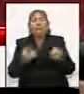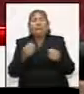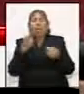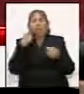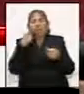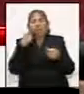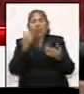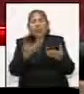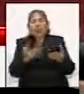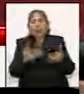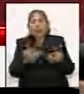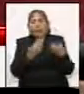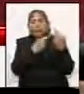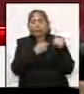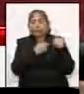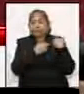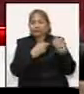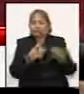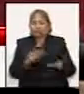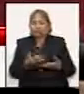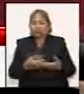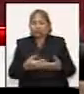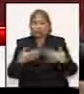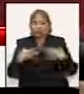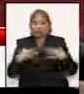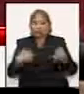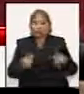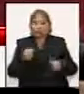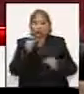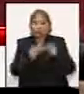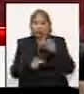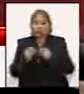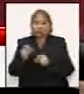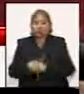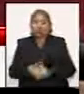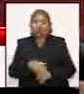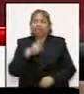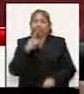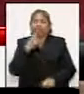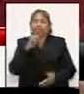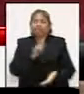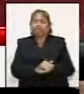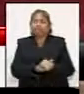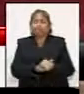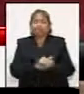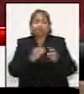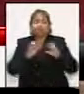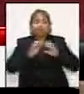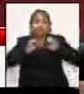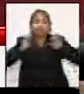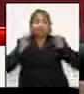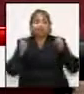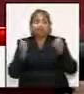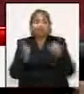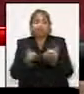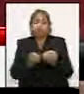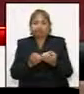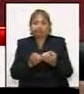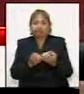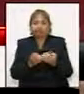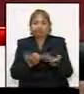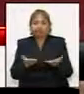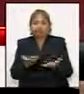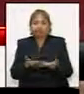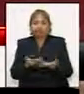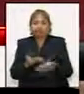que son las encargadas de dotar la salud a la población, presidente, es que los equipamientos a estas